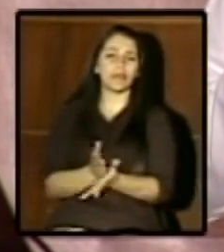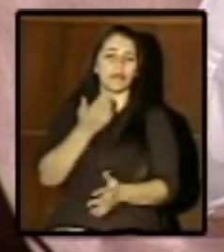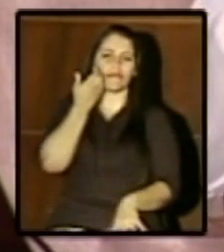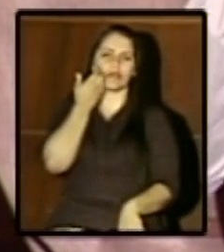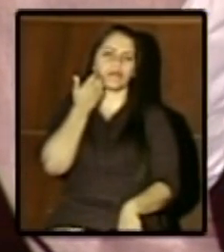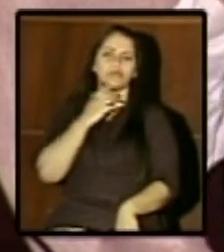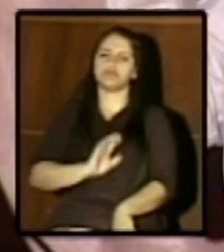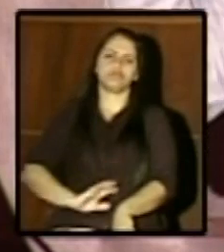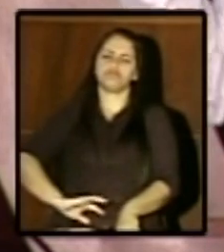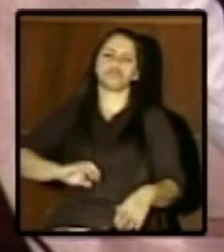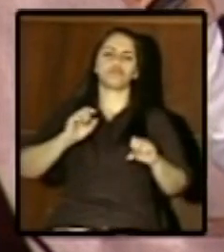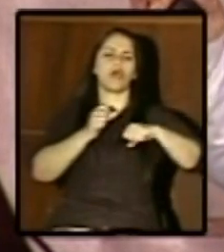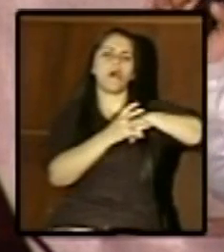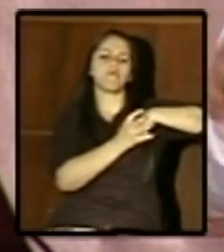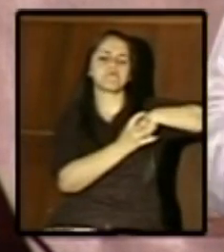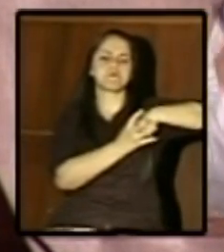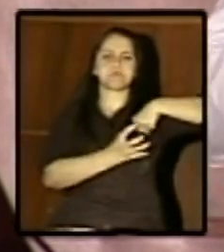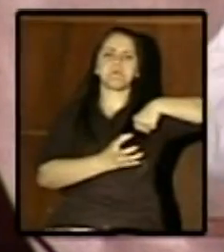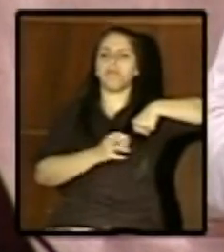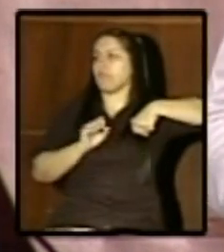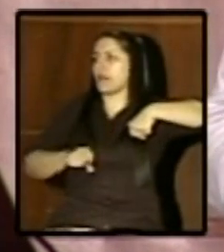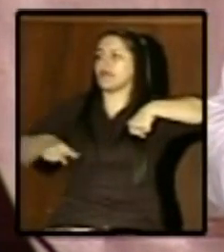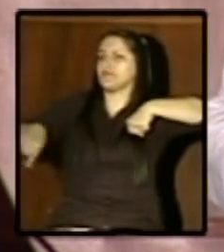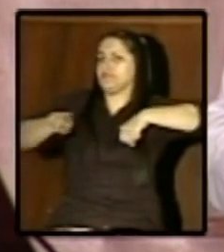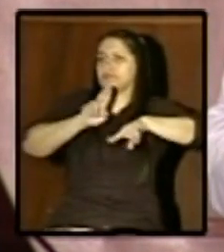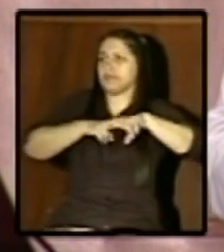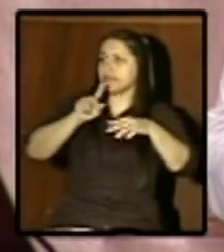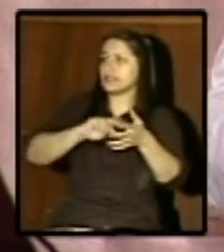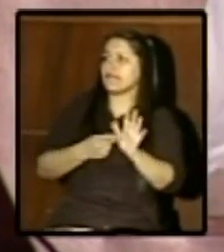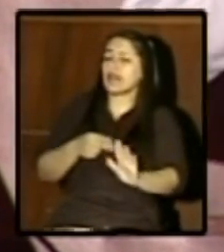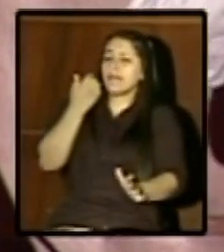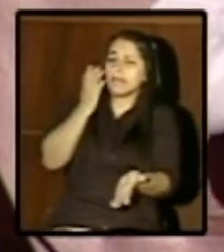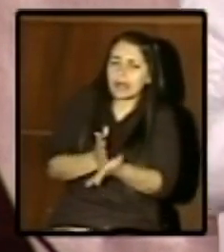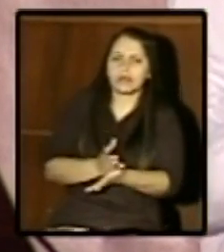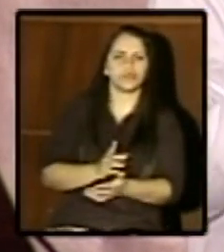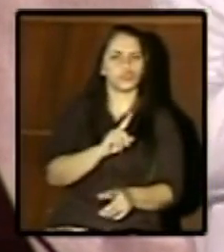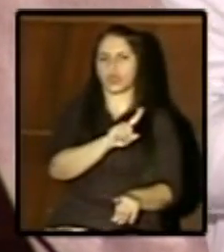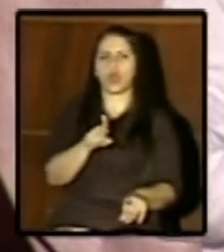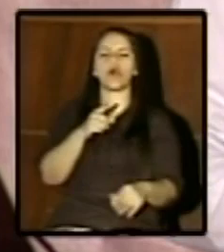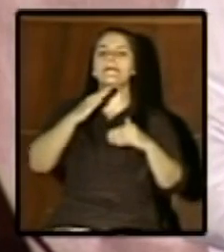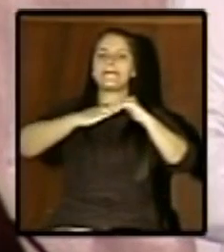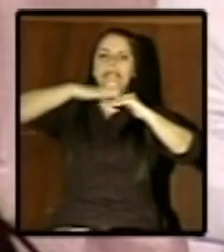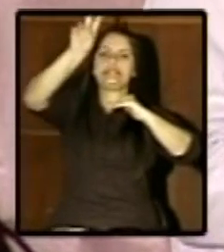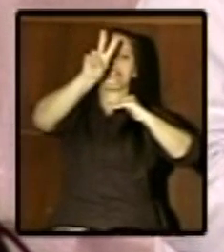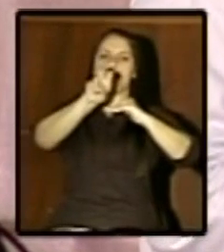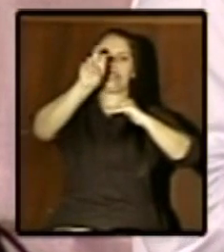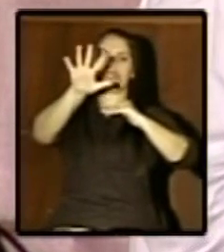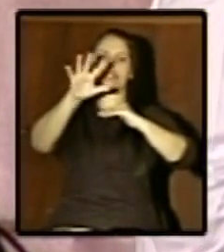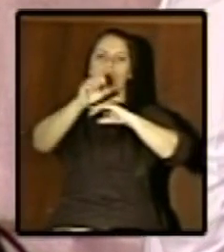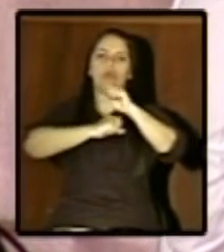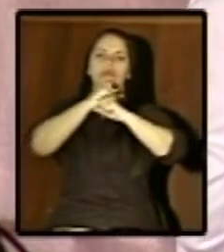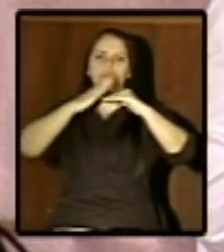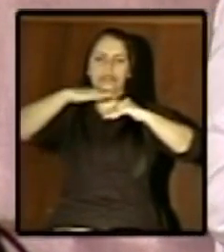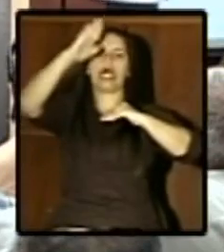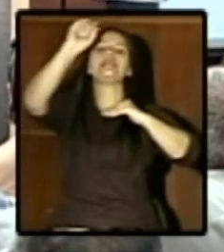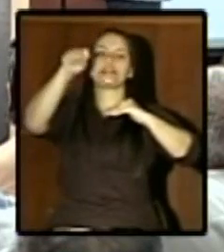rodilla no es artrosis. A mí me pueden sonar las rodillas por un proceso inflamatorio transitorio en el cartílago, no por tener artrosis necesariamente. Entonces,